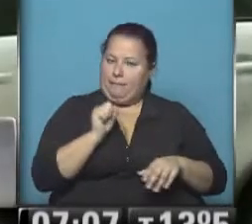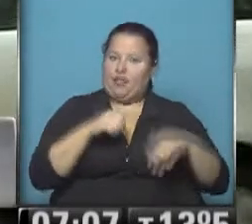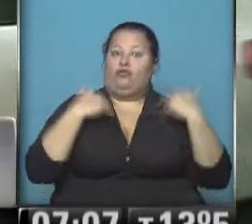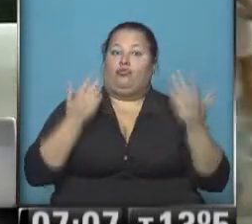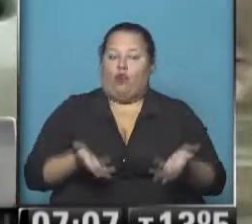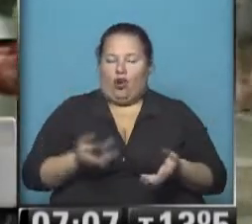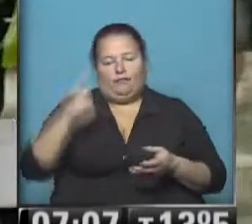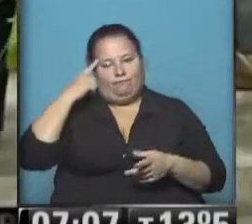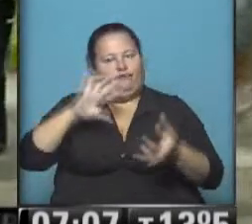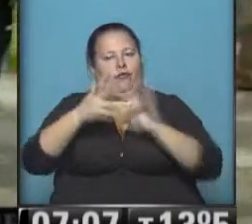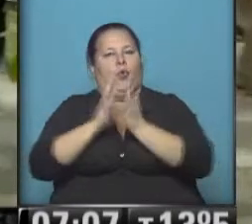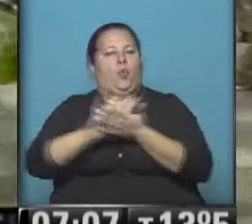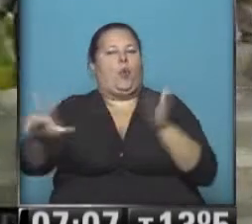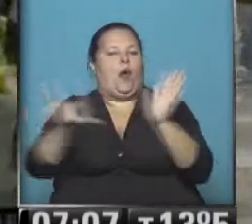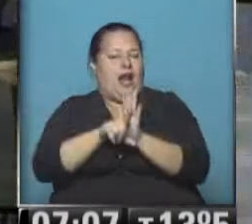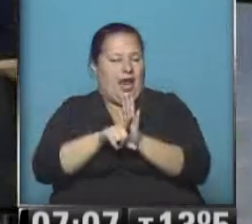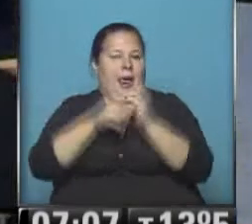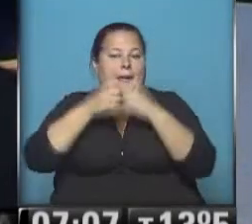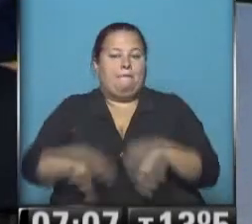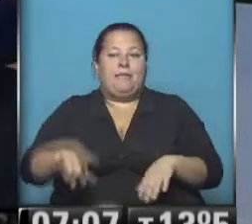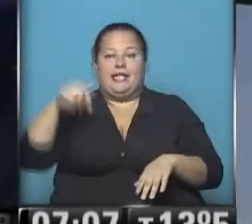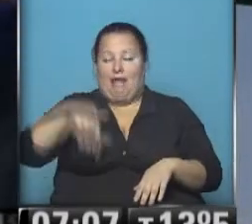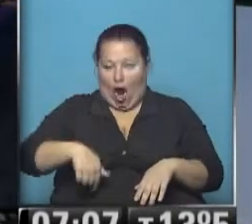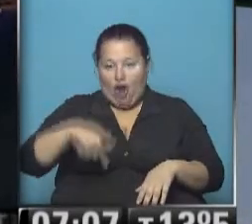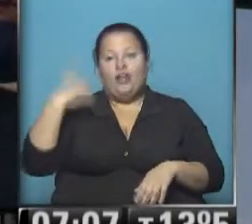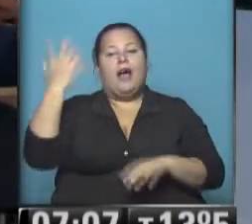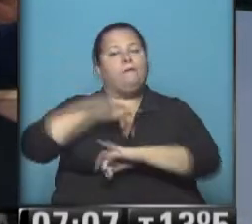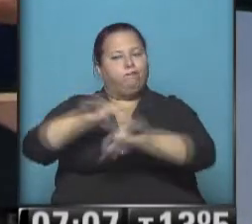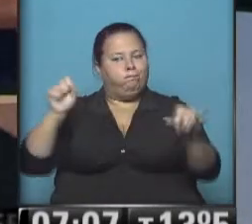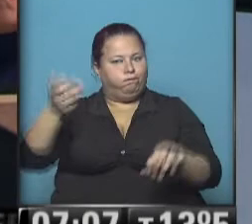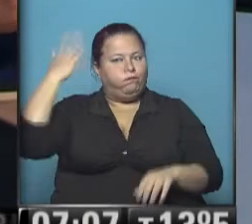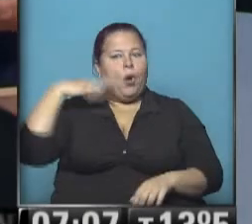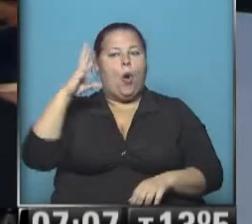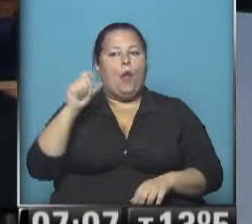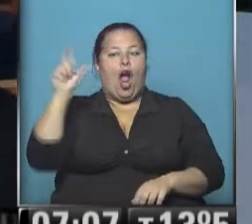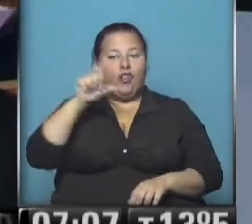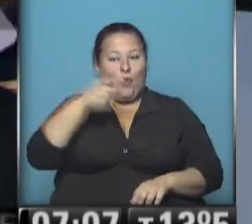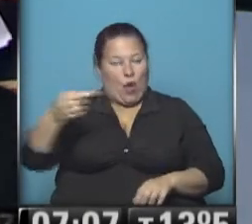eso también se da esta nueva iniciativa, rige a partir del día de hoy, se había anunciado ya por el Banco Central la semana pasada.